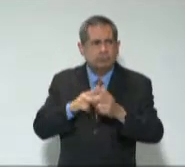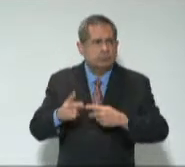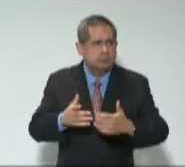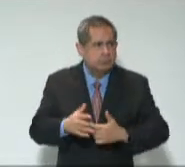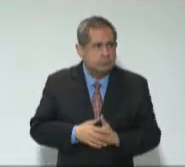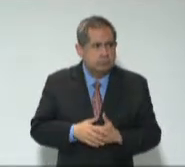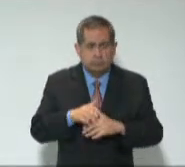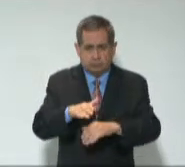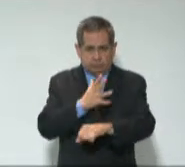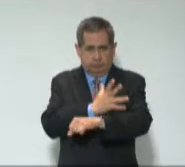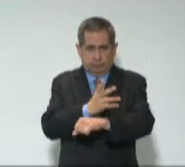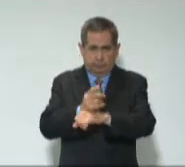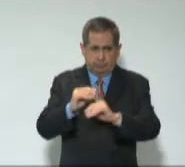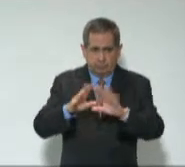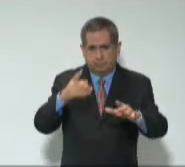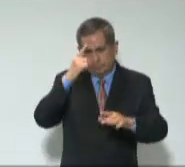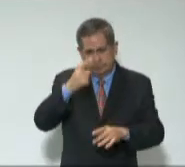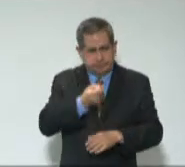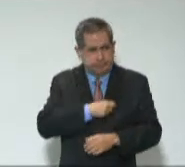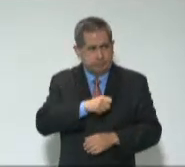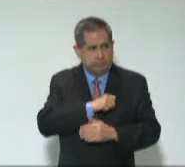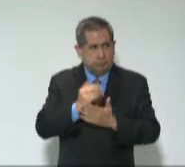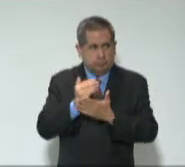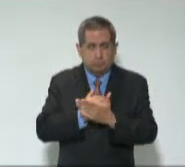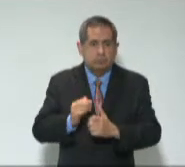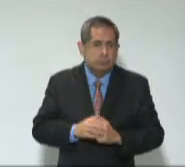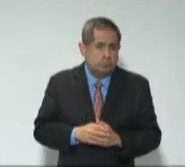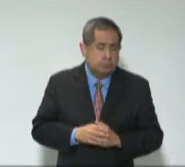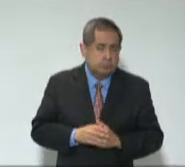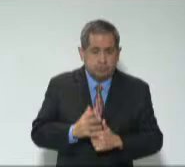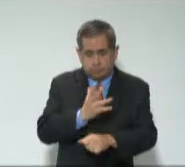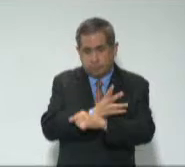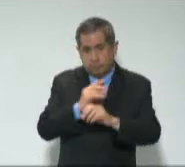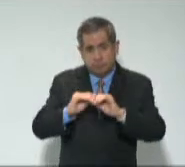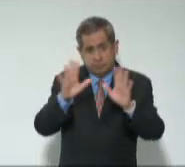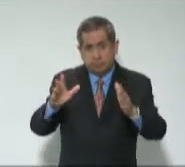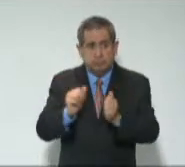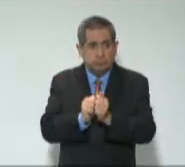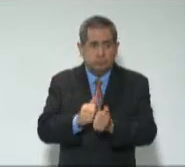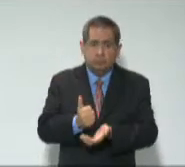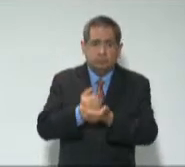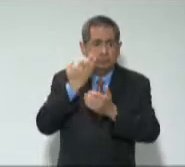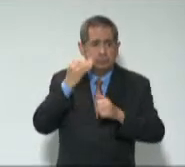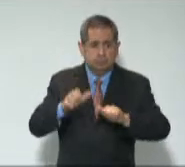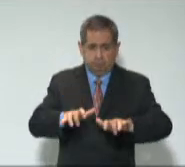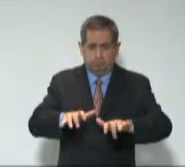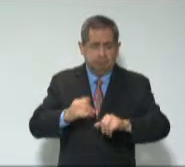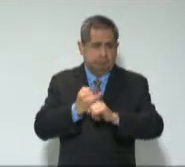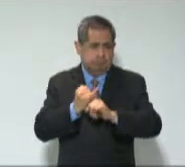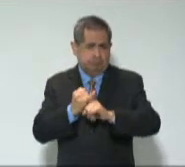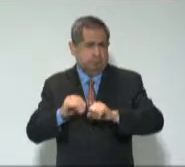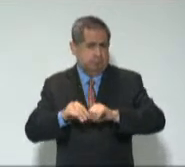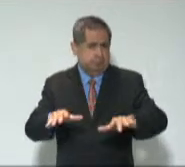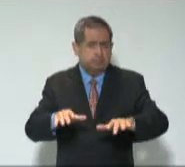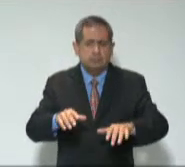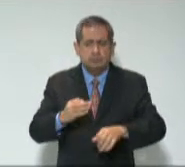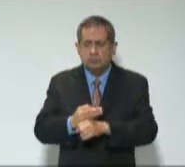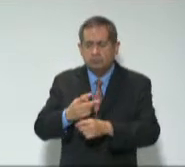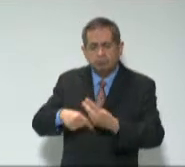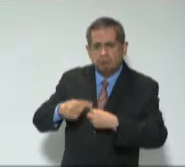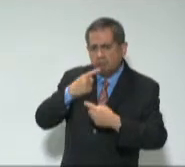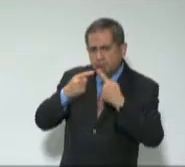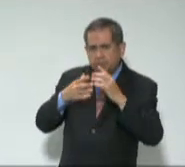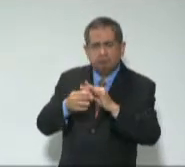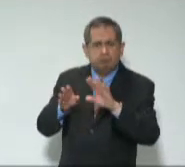términos de la transparencia en salud la transparencia en el contexto digital hablaremos de una visión renovada un marco de